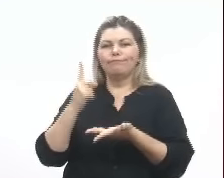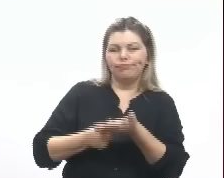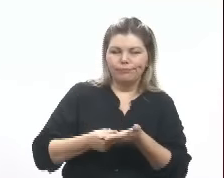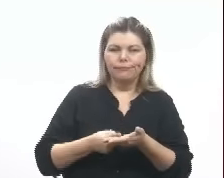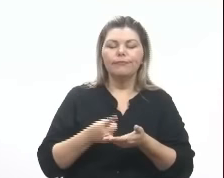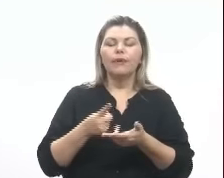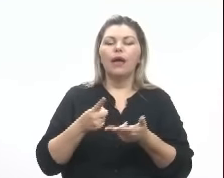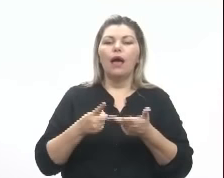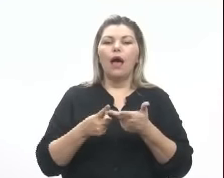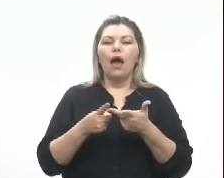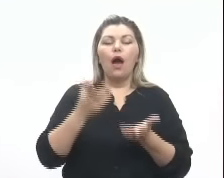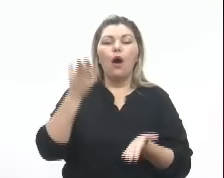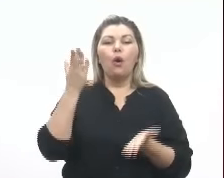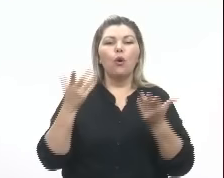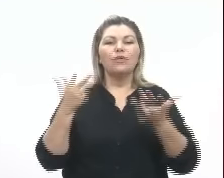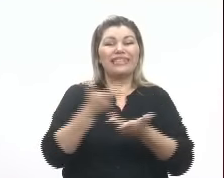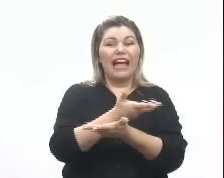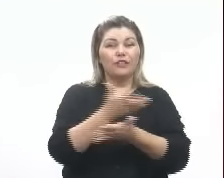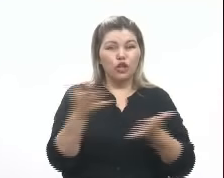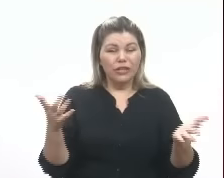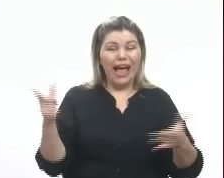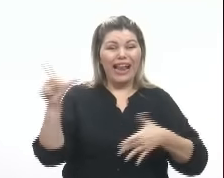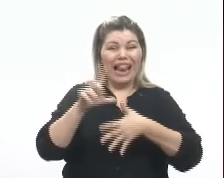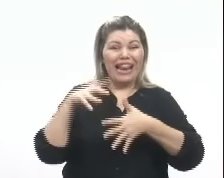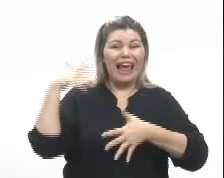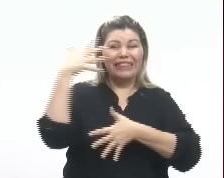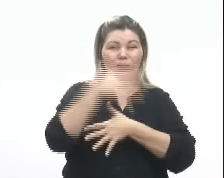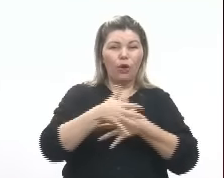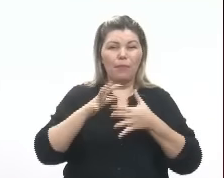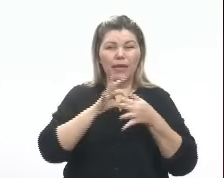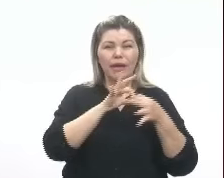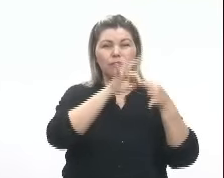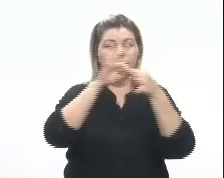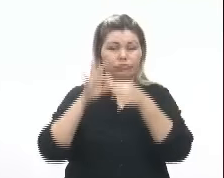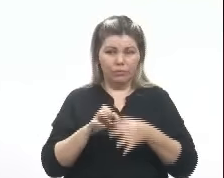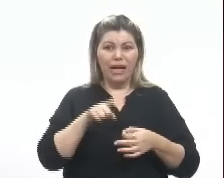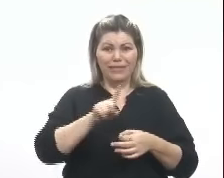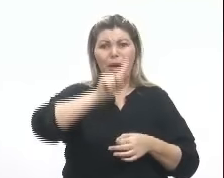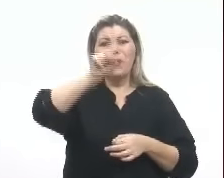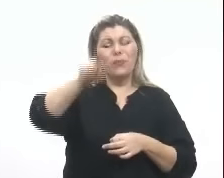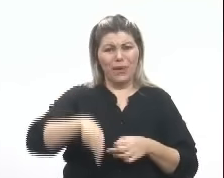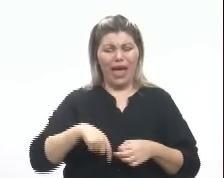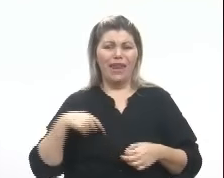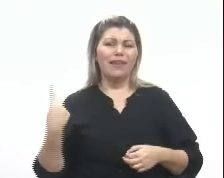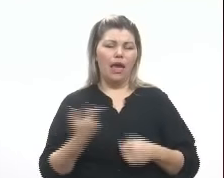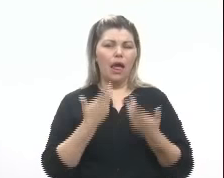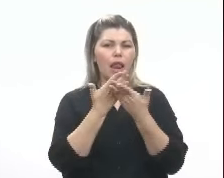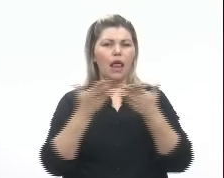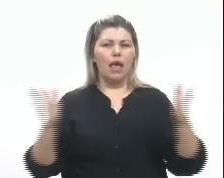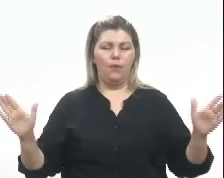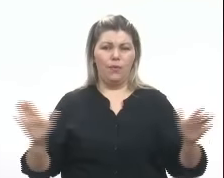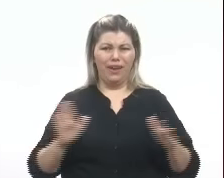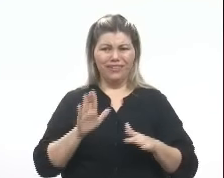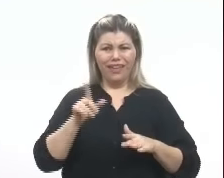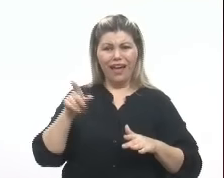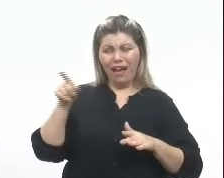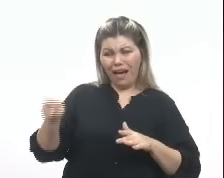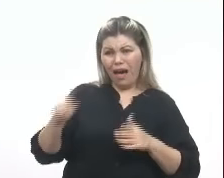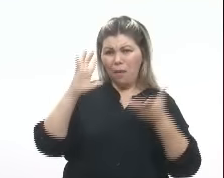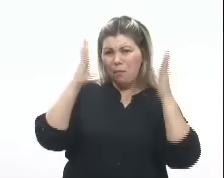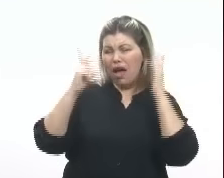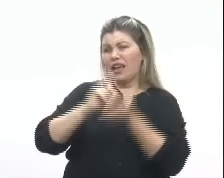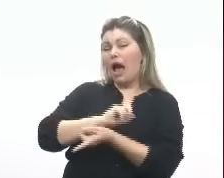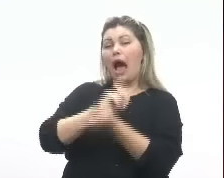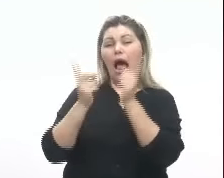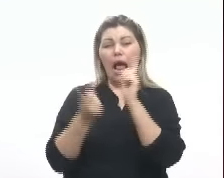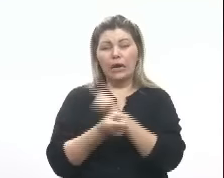integración latinoamericana, que es el camino para la liberación nuestra. Y él va y hace todo al revés. Se va de